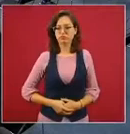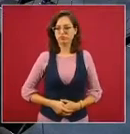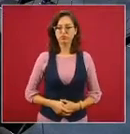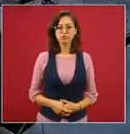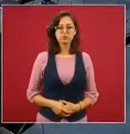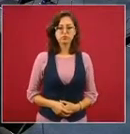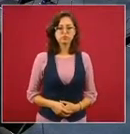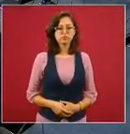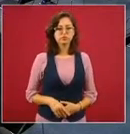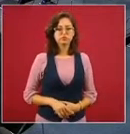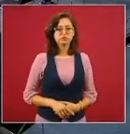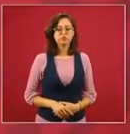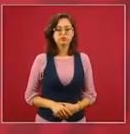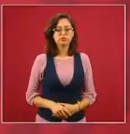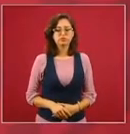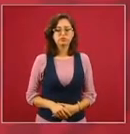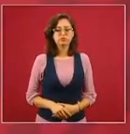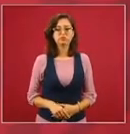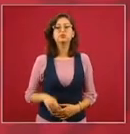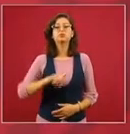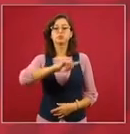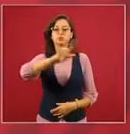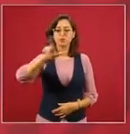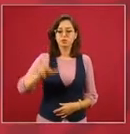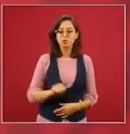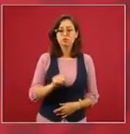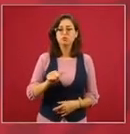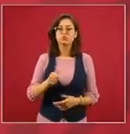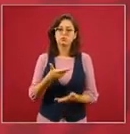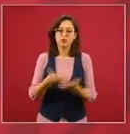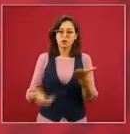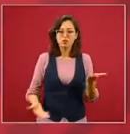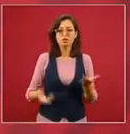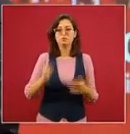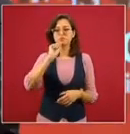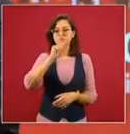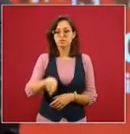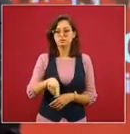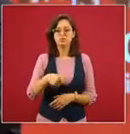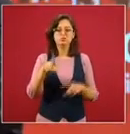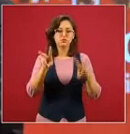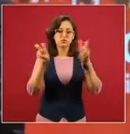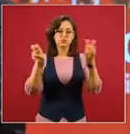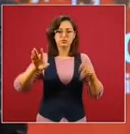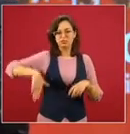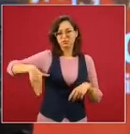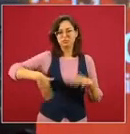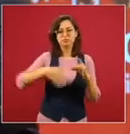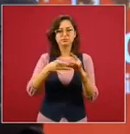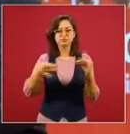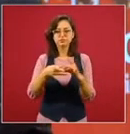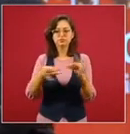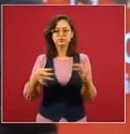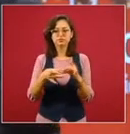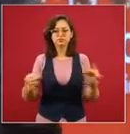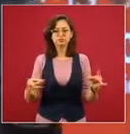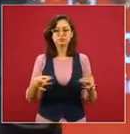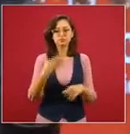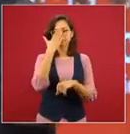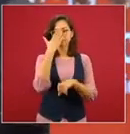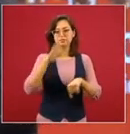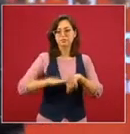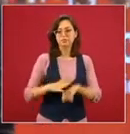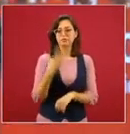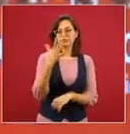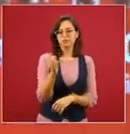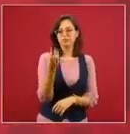la mitad del territorio y luego viene esta de la que hablamos, que acabamos de conmemorar el 5